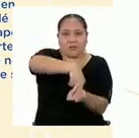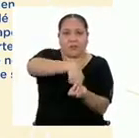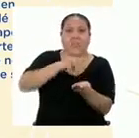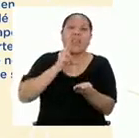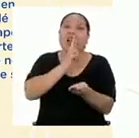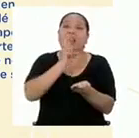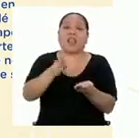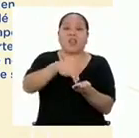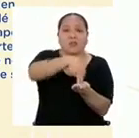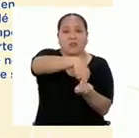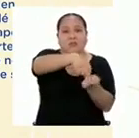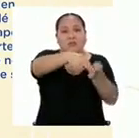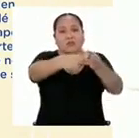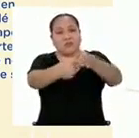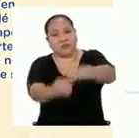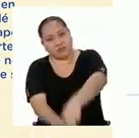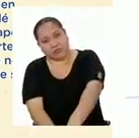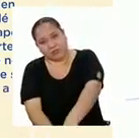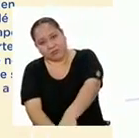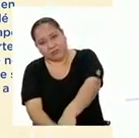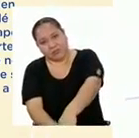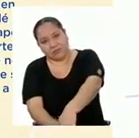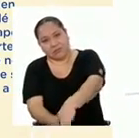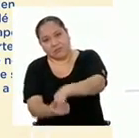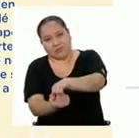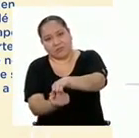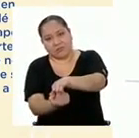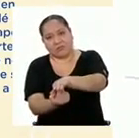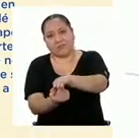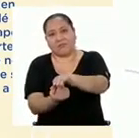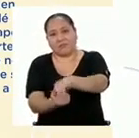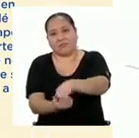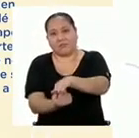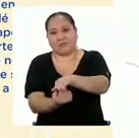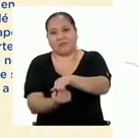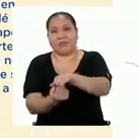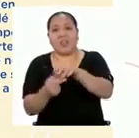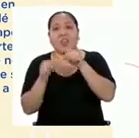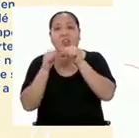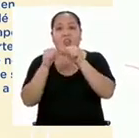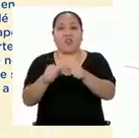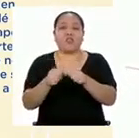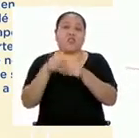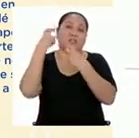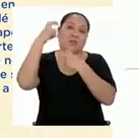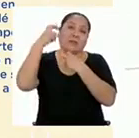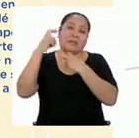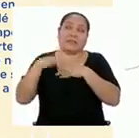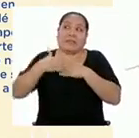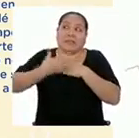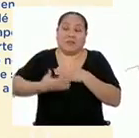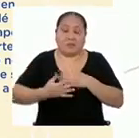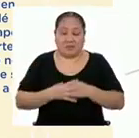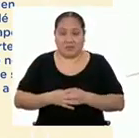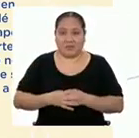río. Felizmente, pudimos volver a subir y continuar el paseo, obvio, ya más calmados.